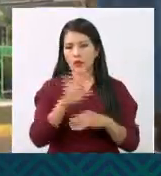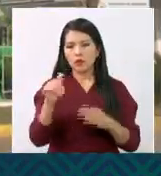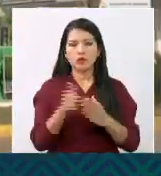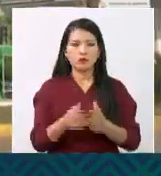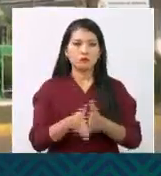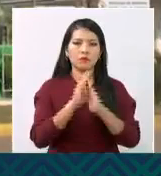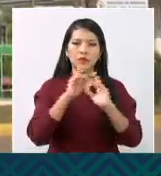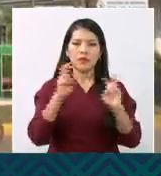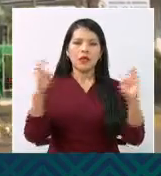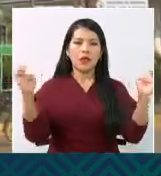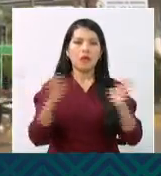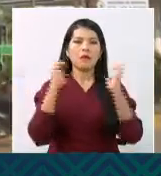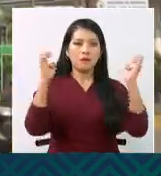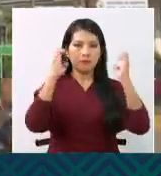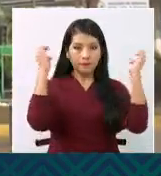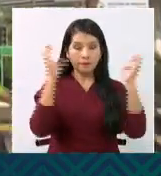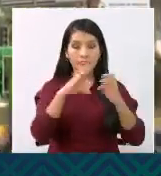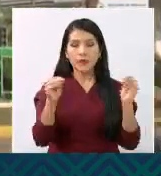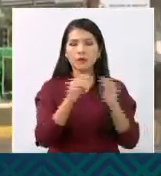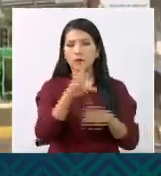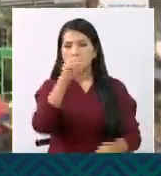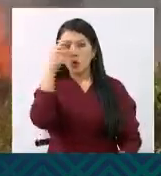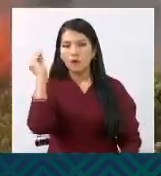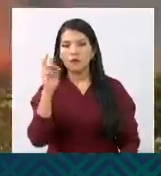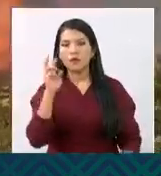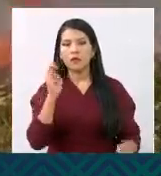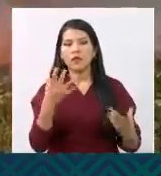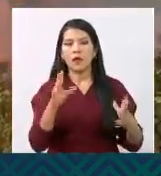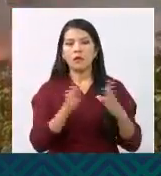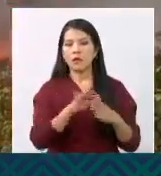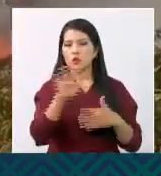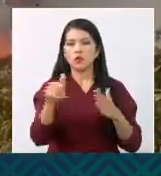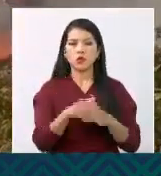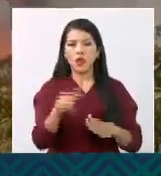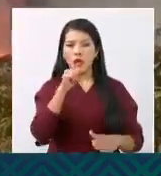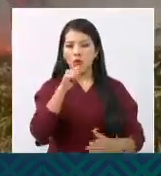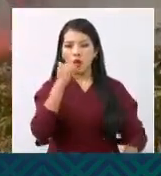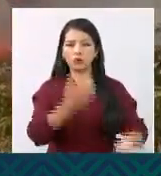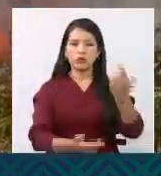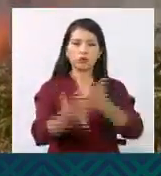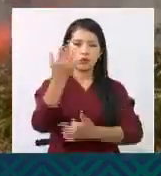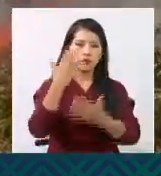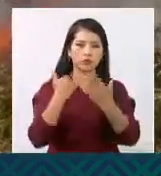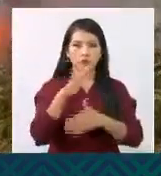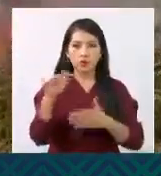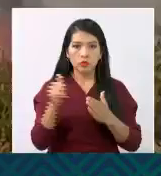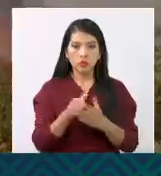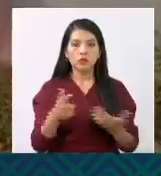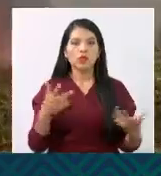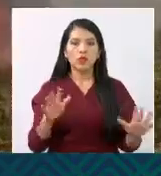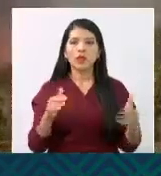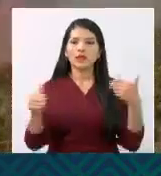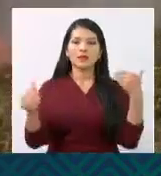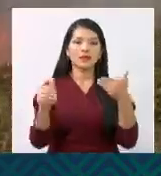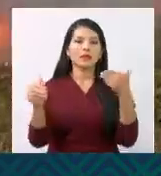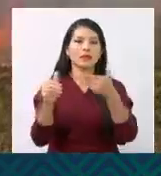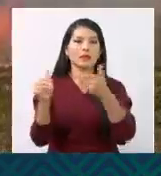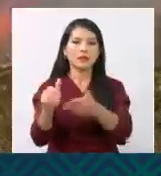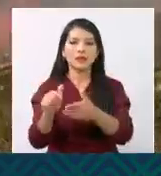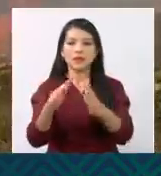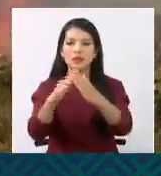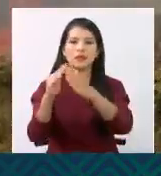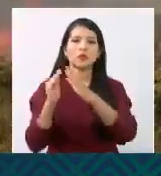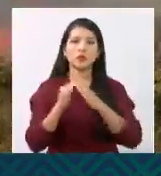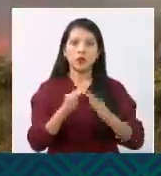en emergencia. No nos olvidemos que estos incendios de pastizales y forestales están ya próximos a lo que es la población